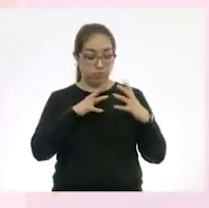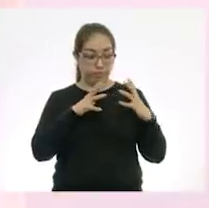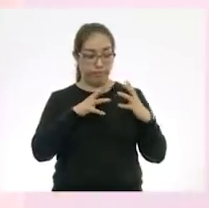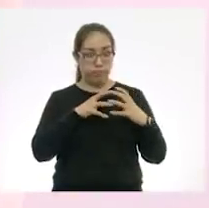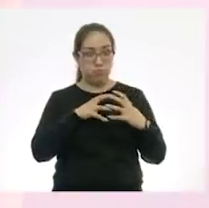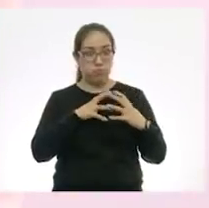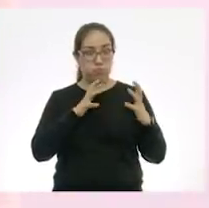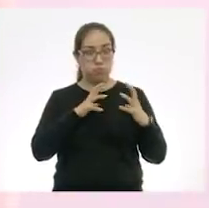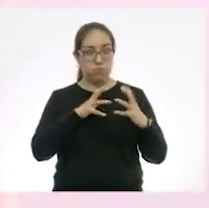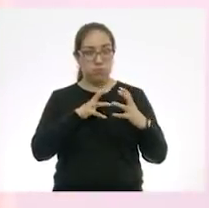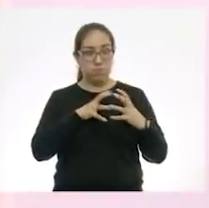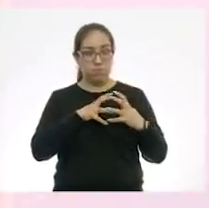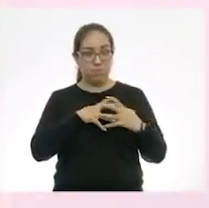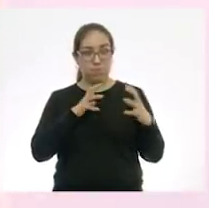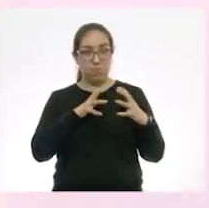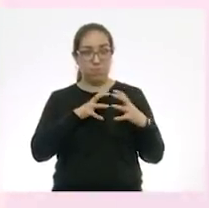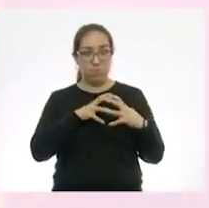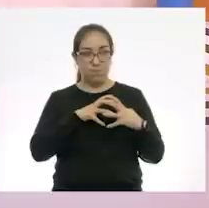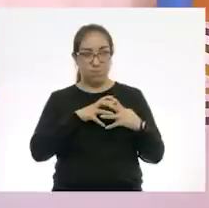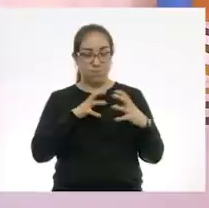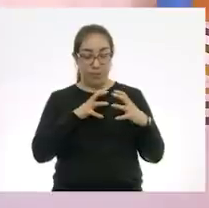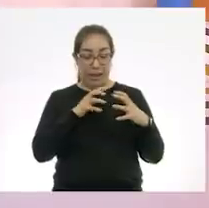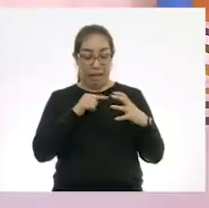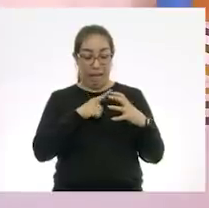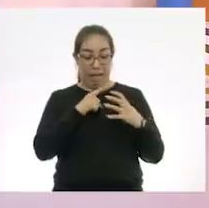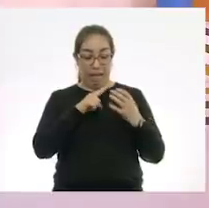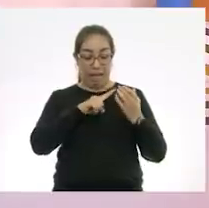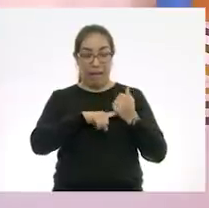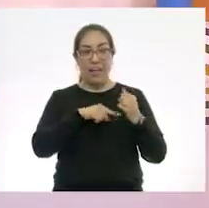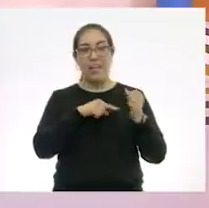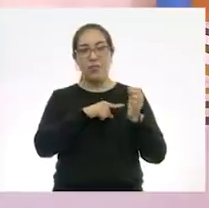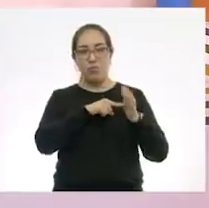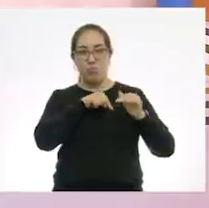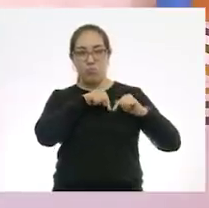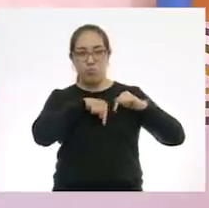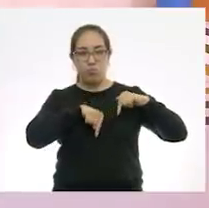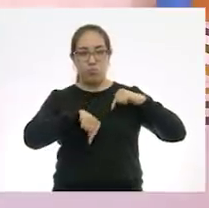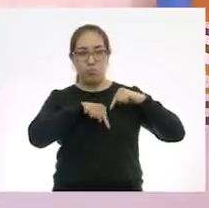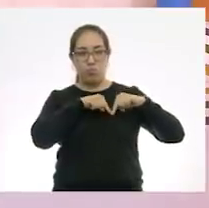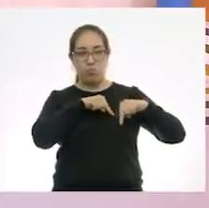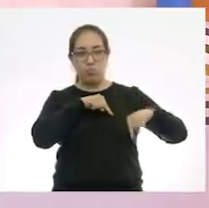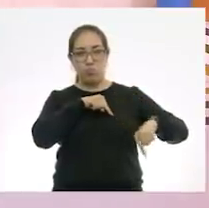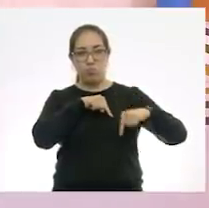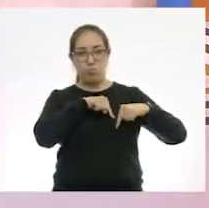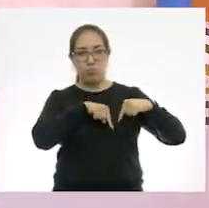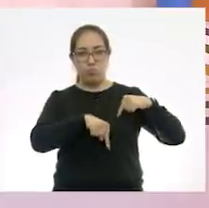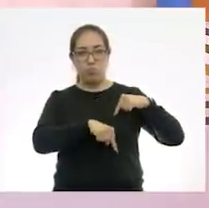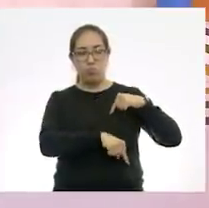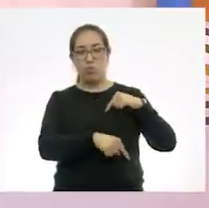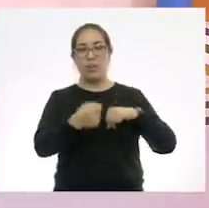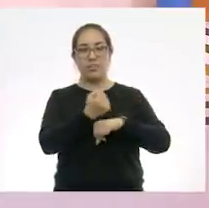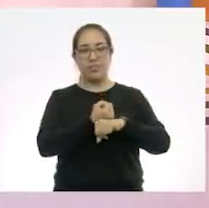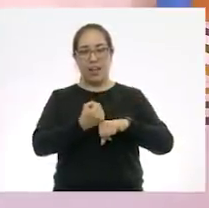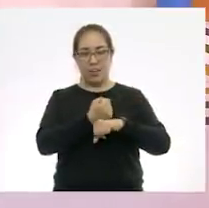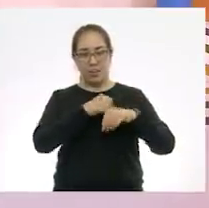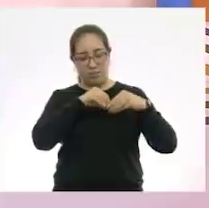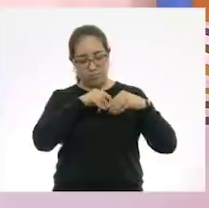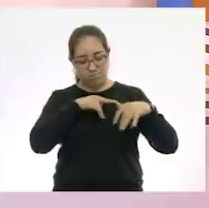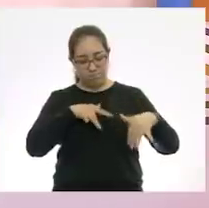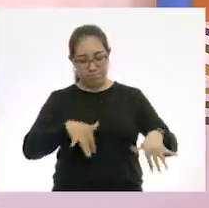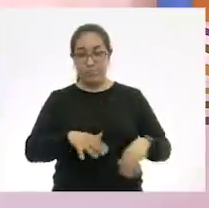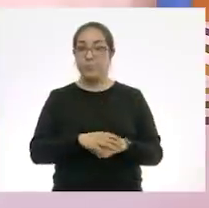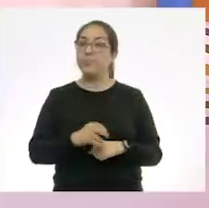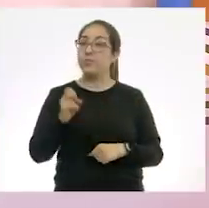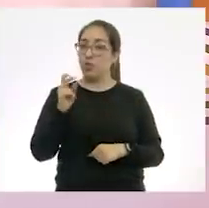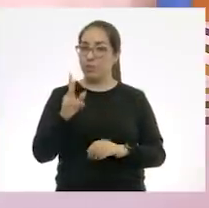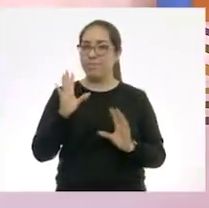justamente cuando esas válvulas permiten que entonces la sangre vaya fluyendo. Y entonces